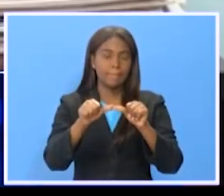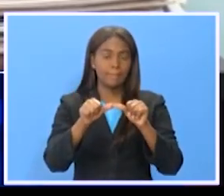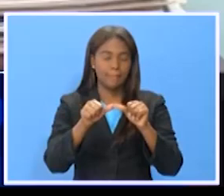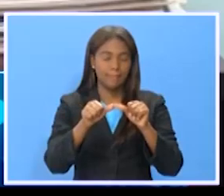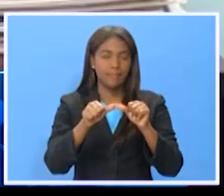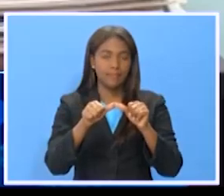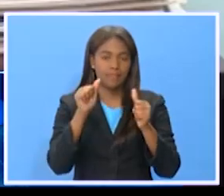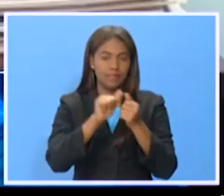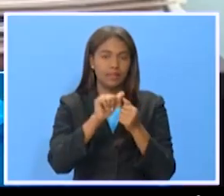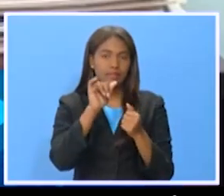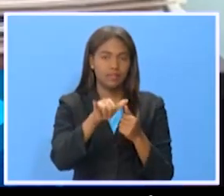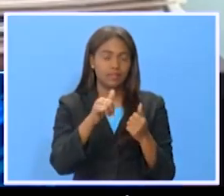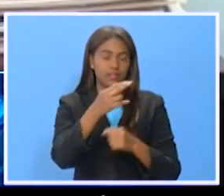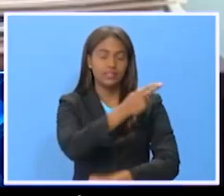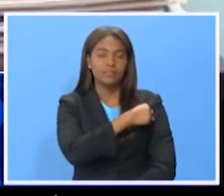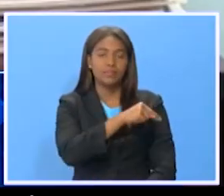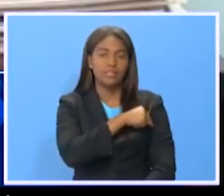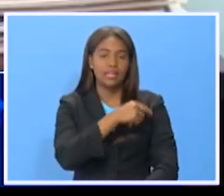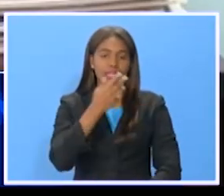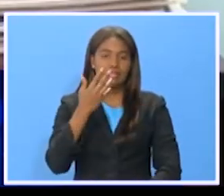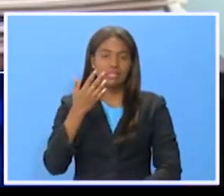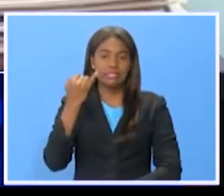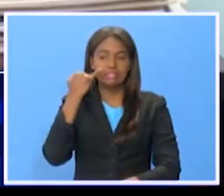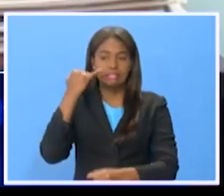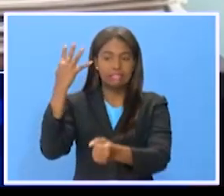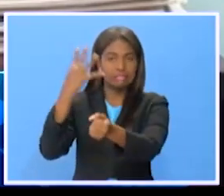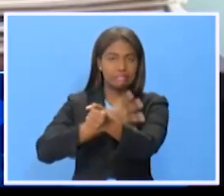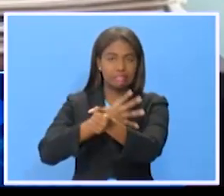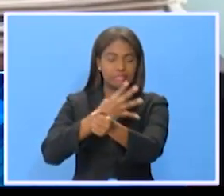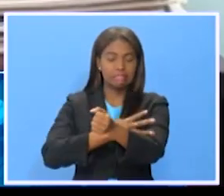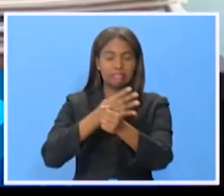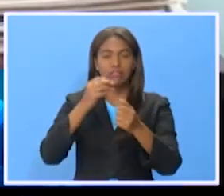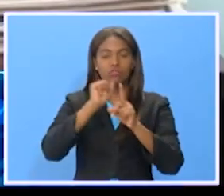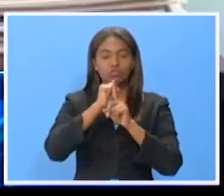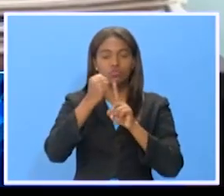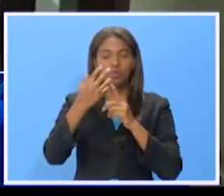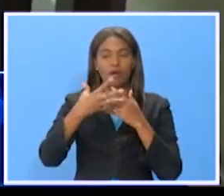aquí, del hospital, egresados en condiciones estables.